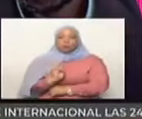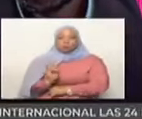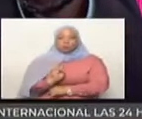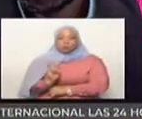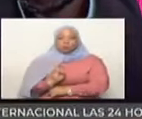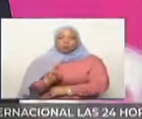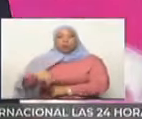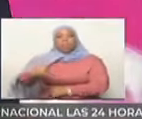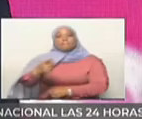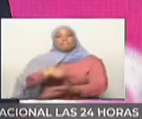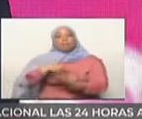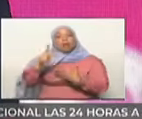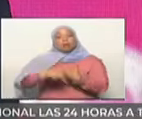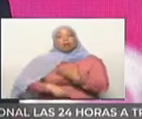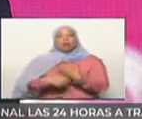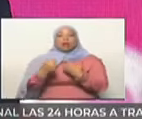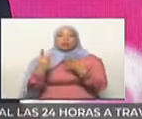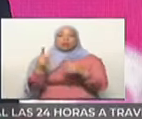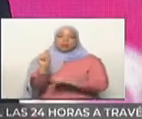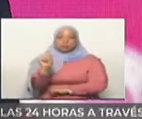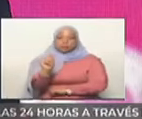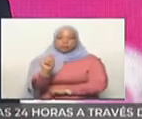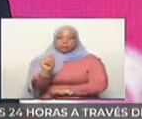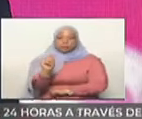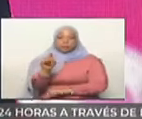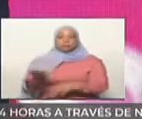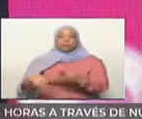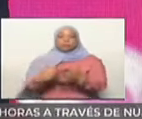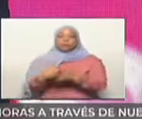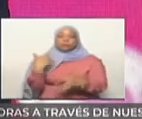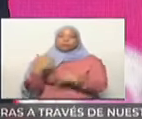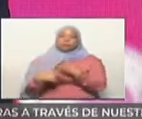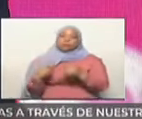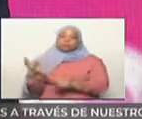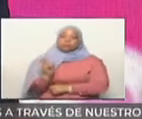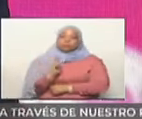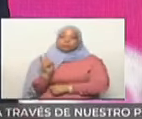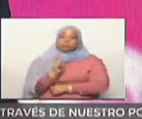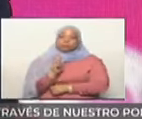el plan de las 7T, las 7 transformaciones de Venezuela